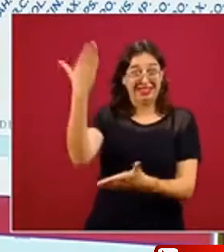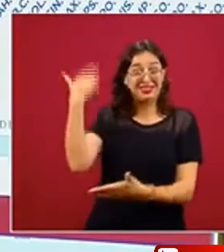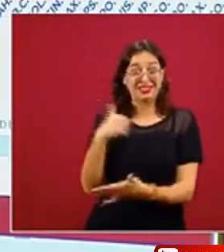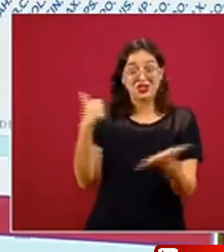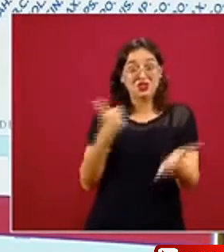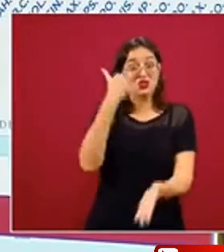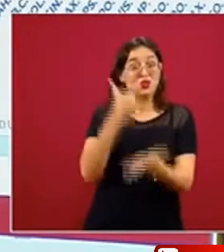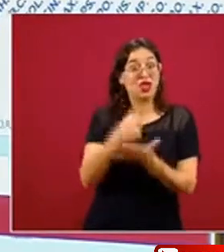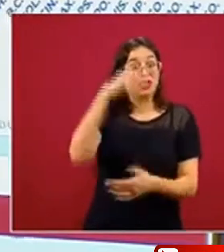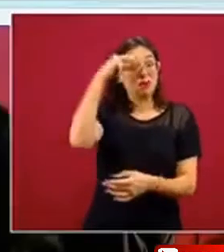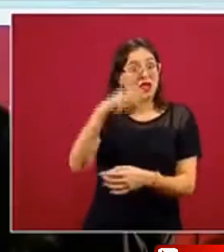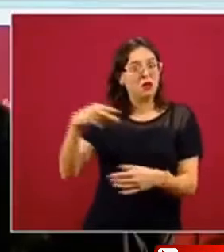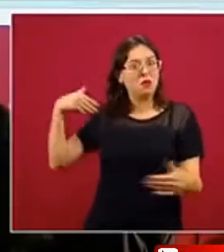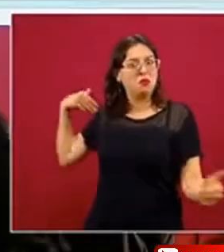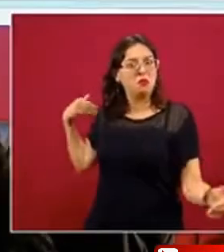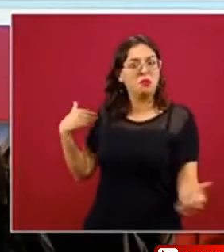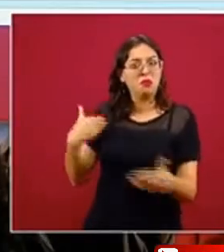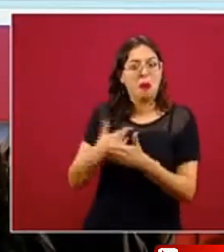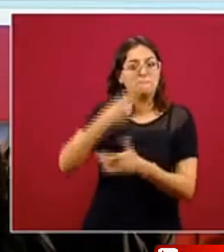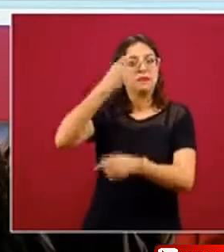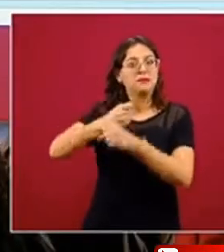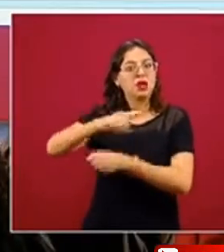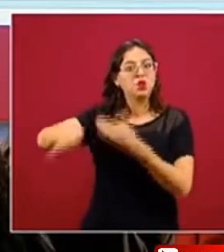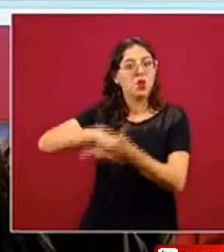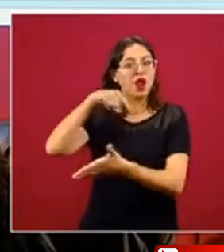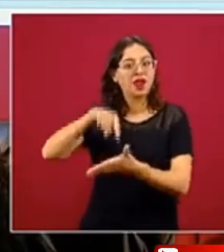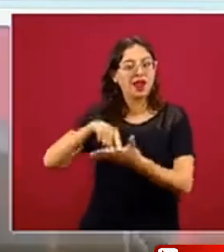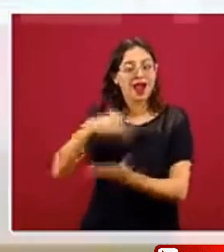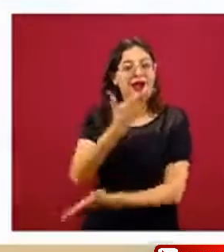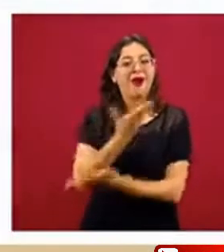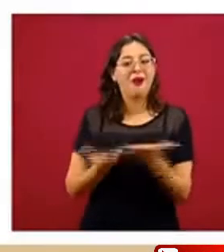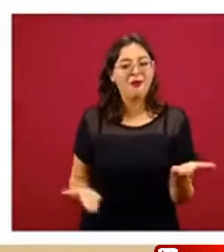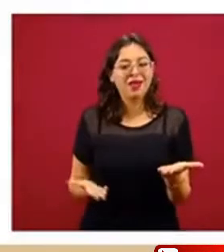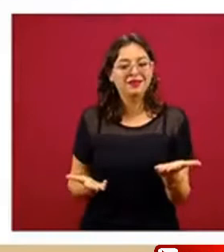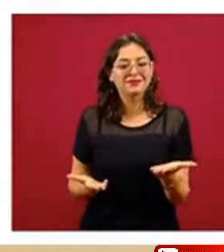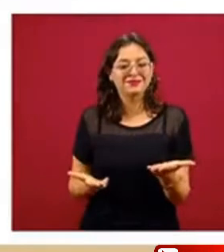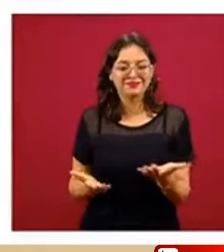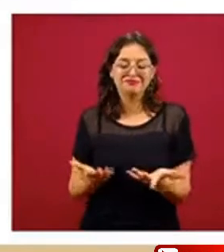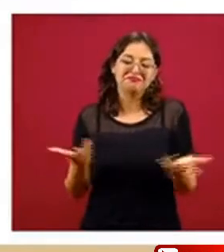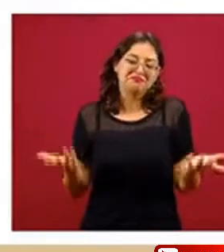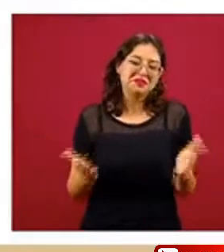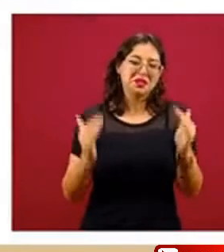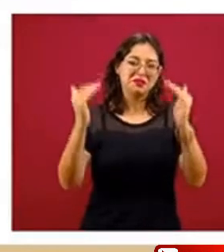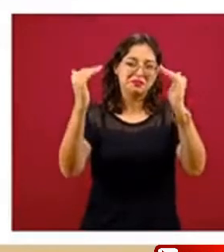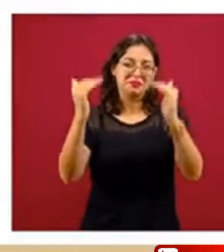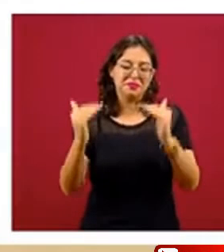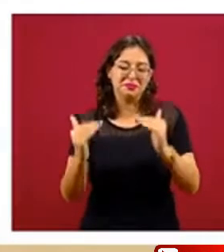muchas semanas. Vean dónde está hoy la Ciudad de México, aquí, con 55% de